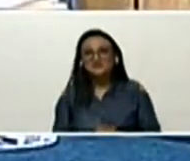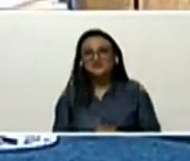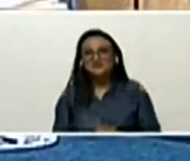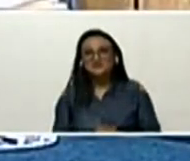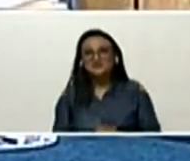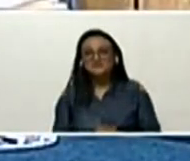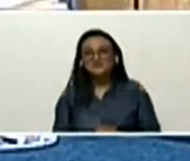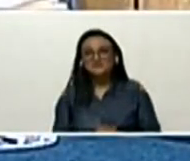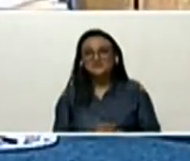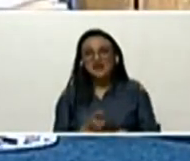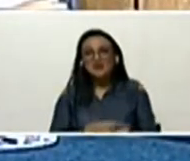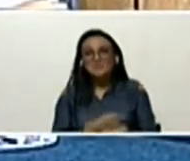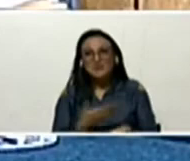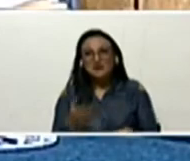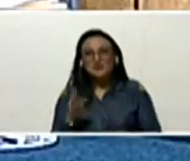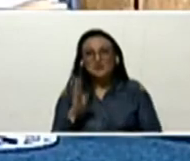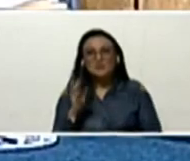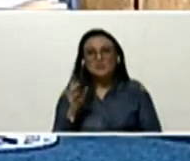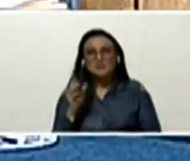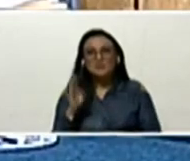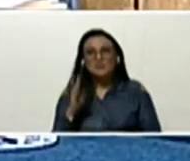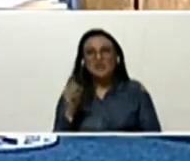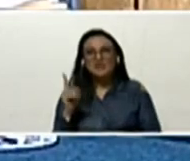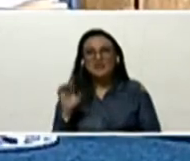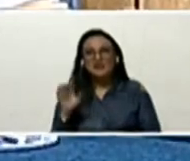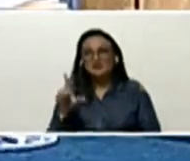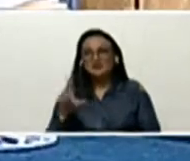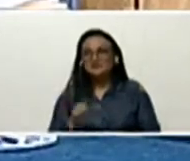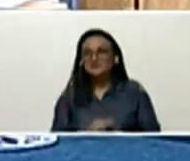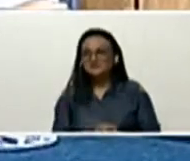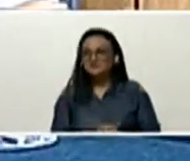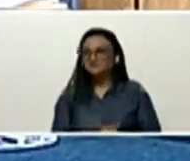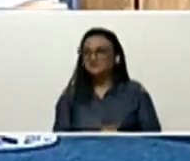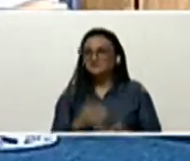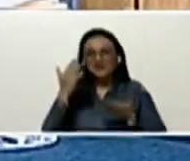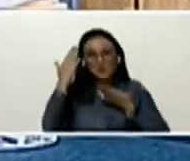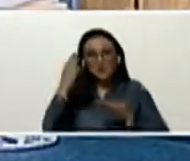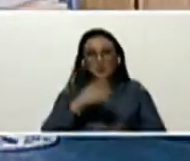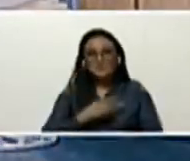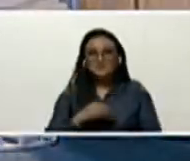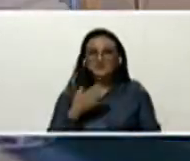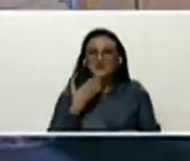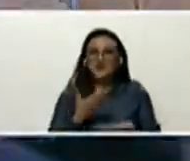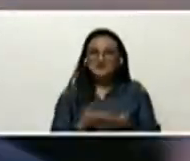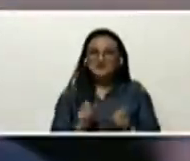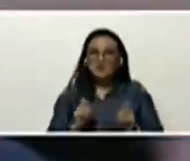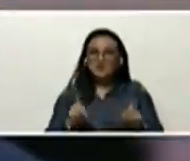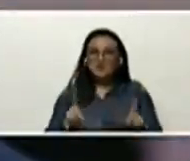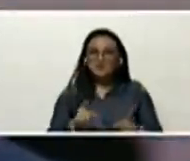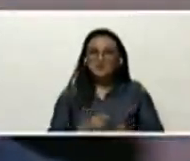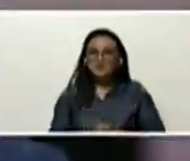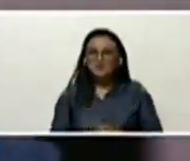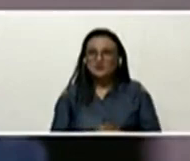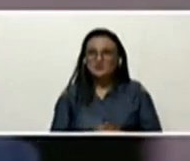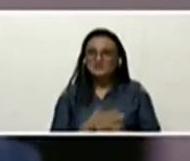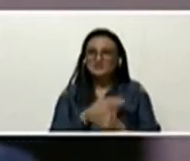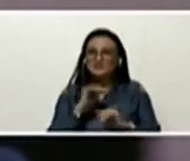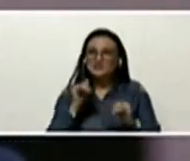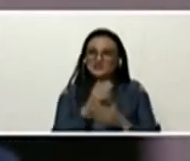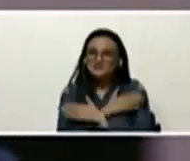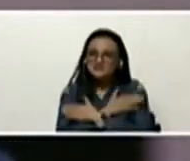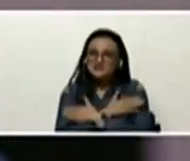Manuel Hermanos Badel, ¿qué me dice Gustavo? Saludos, presidente. Muchas gracias por la oportunidad y